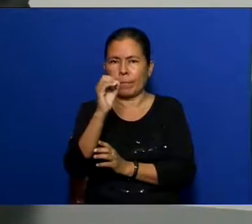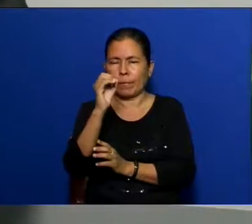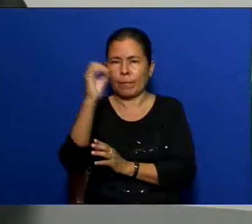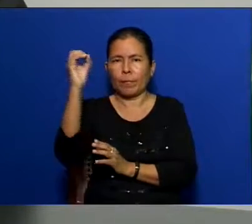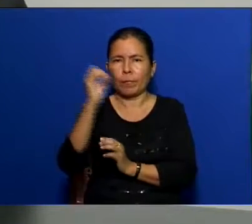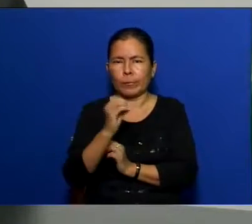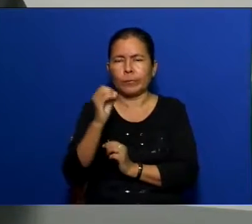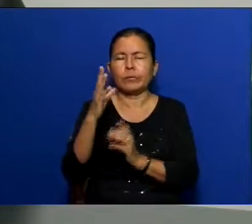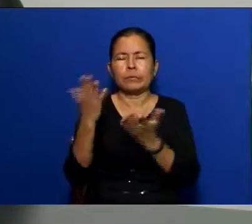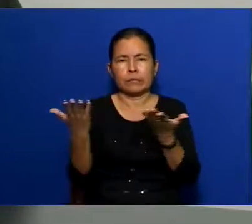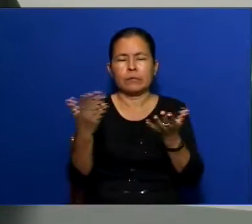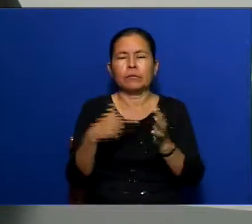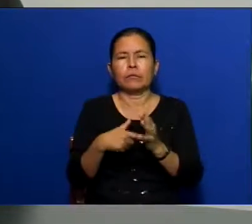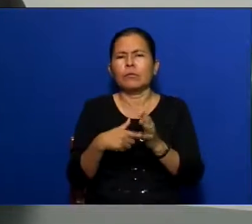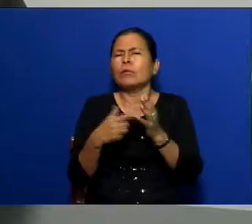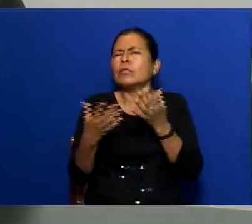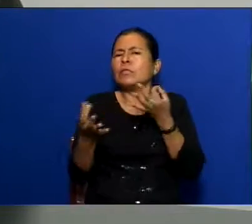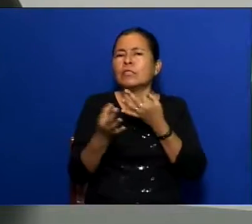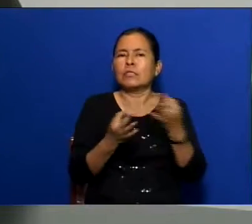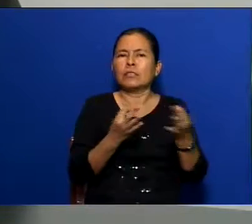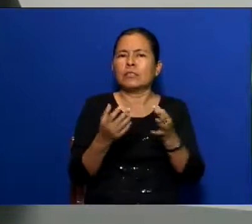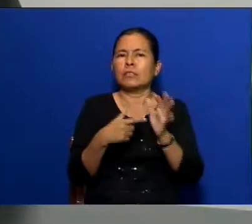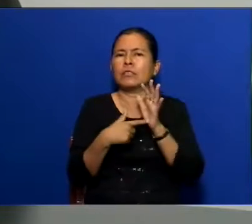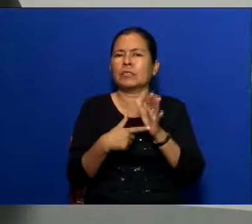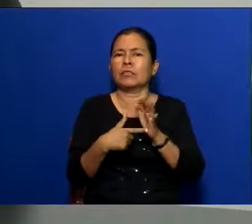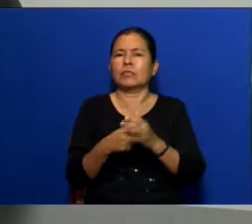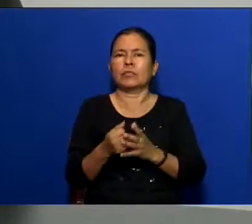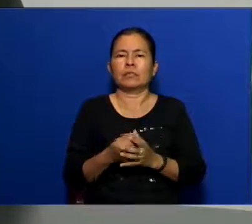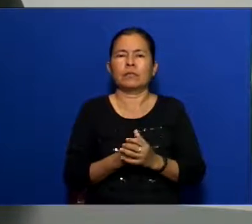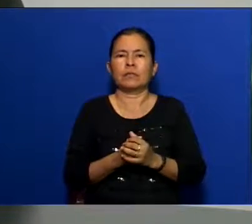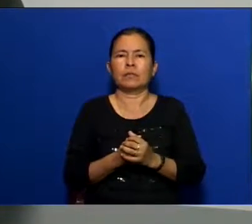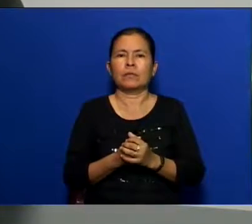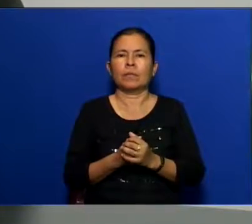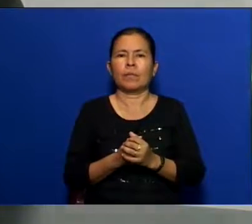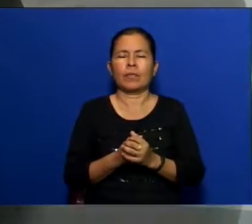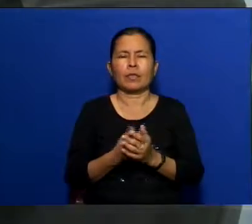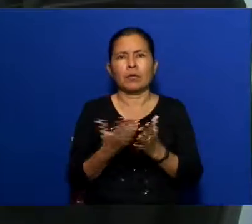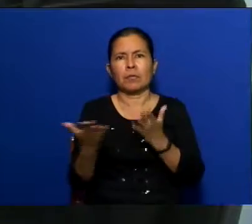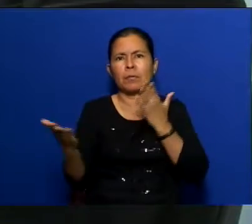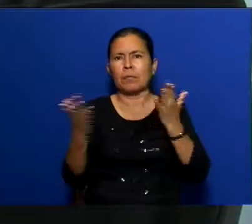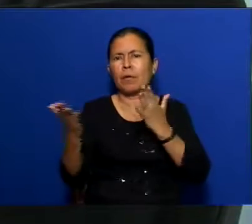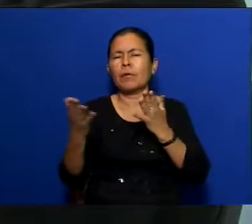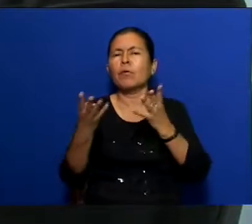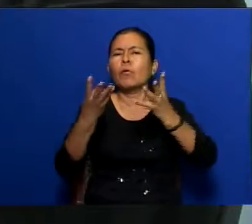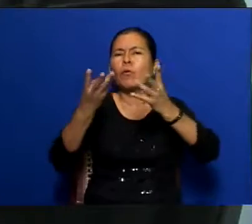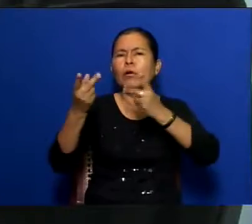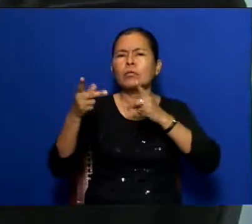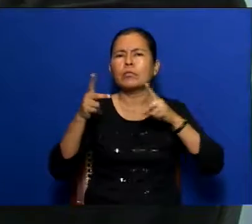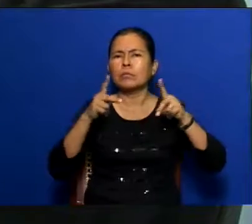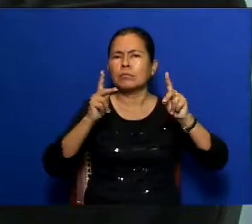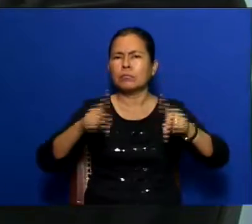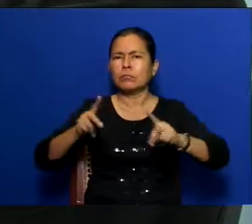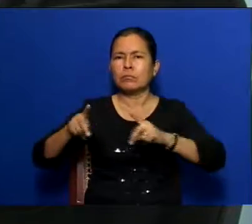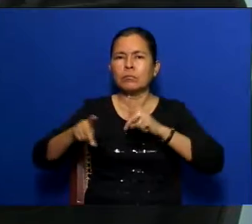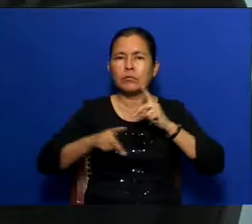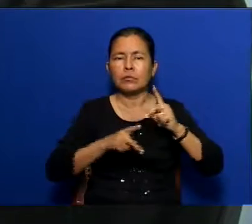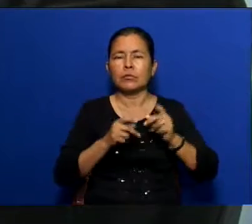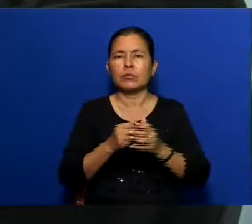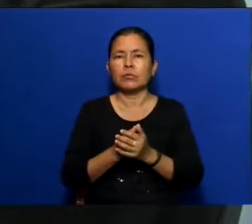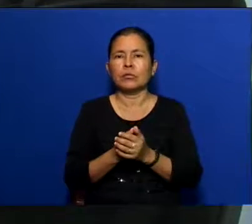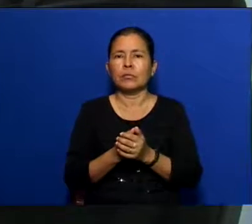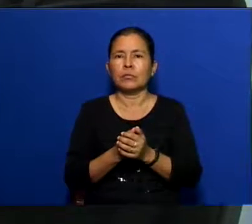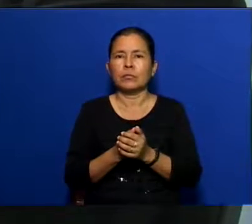Entonces estamos hablando de aproximadamente unos